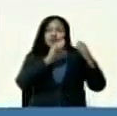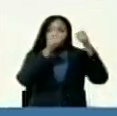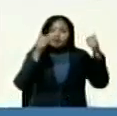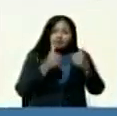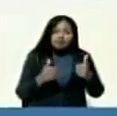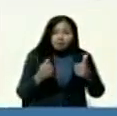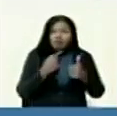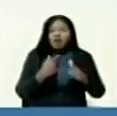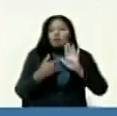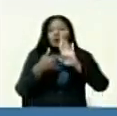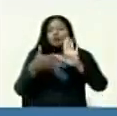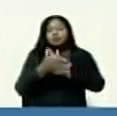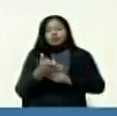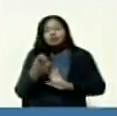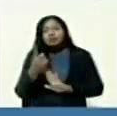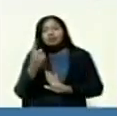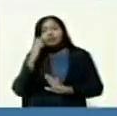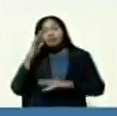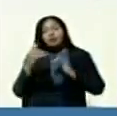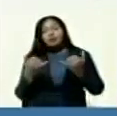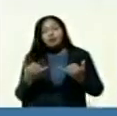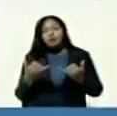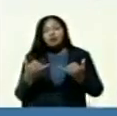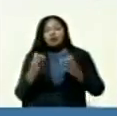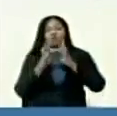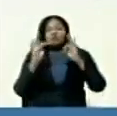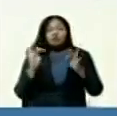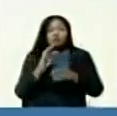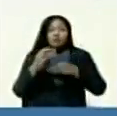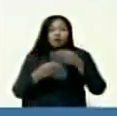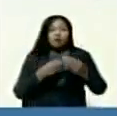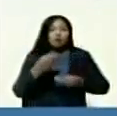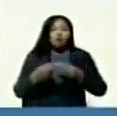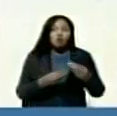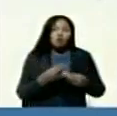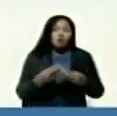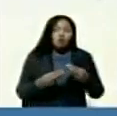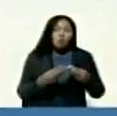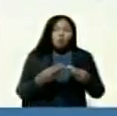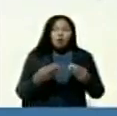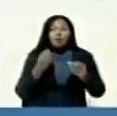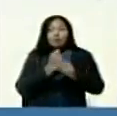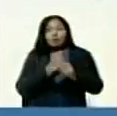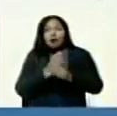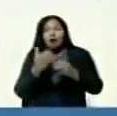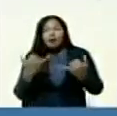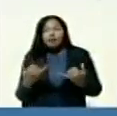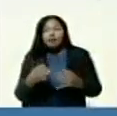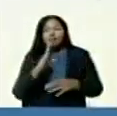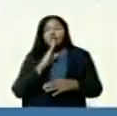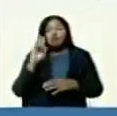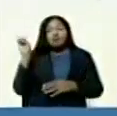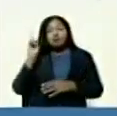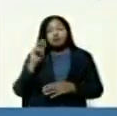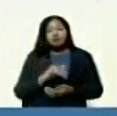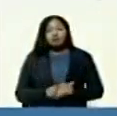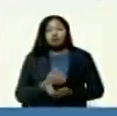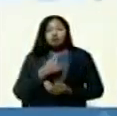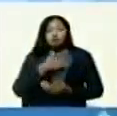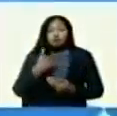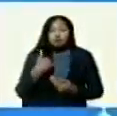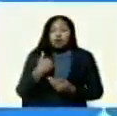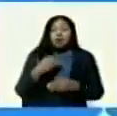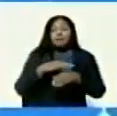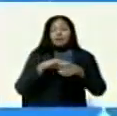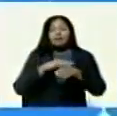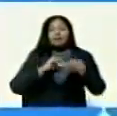donde muestra la plena operatividad del Banco de Venezuela. Yo quisiera darle la palabra a la ministra